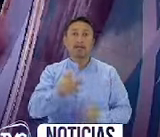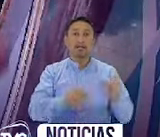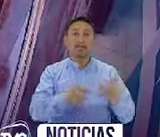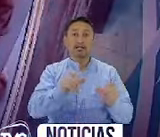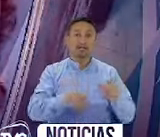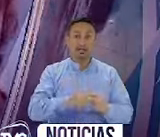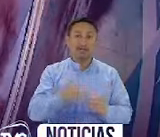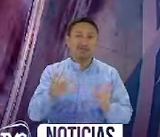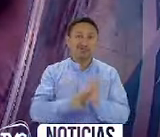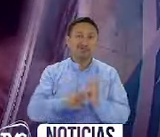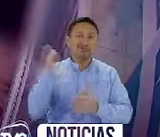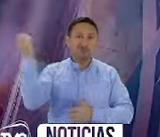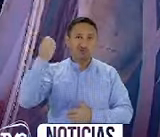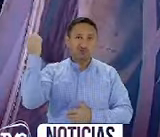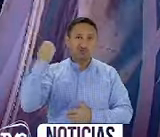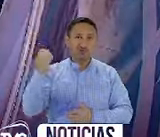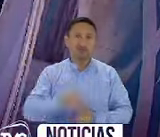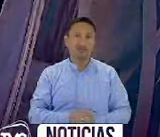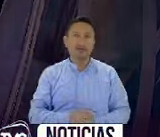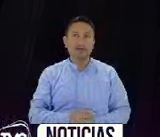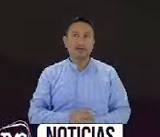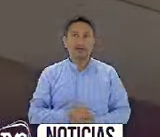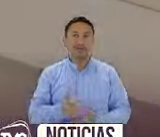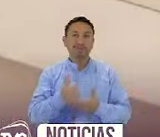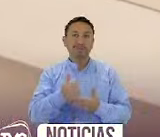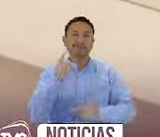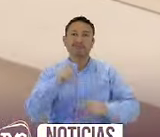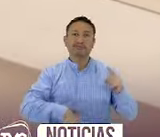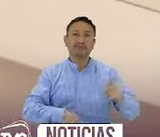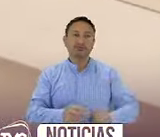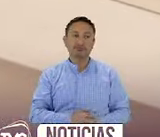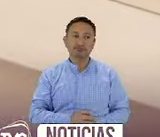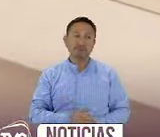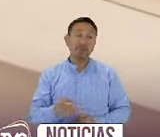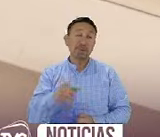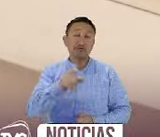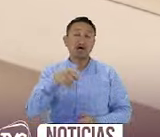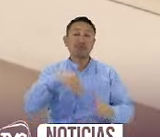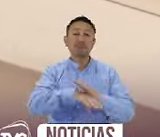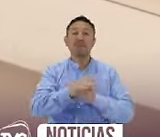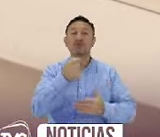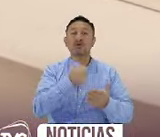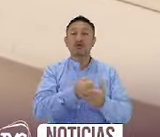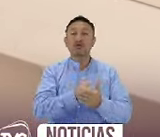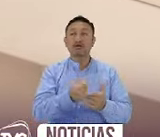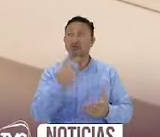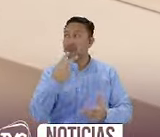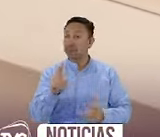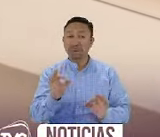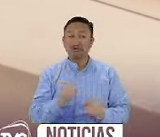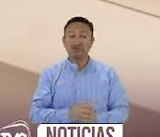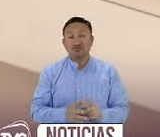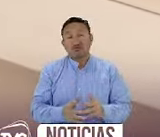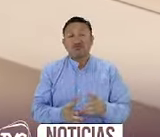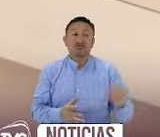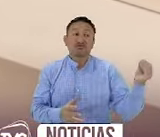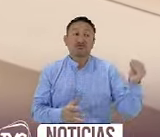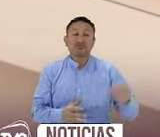pánico, pero nada se pudo hacer. Y entraron como clientes y nadie se dio cuenta. Salieron y se fueron para abajo. ¿Quién se